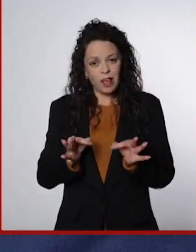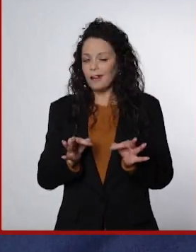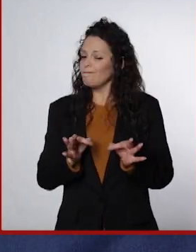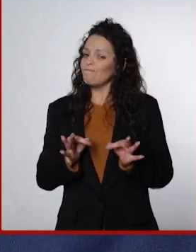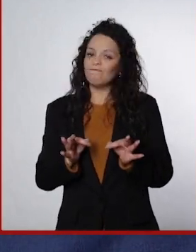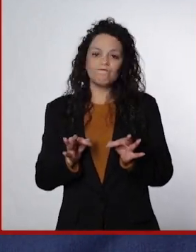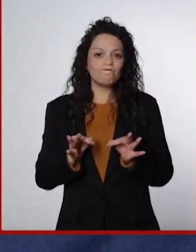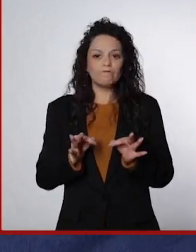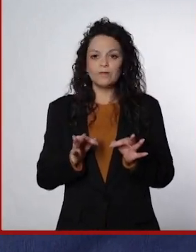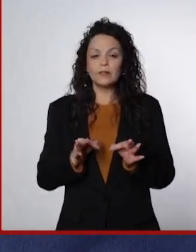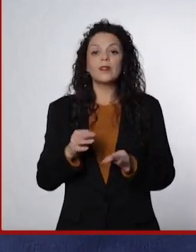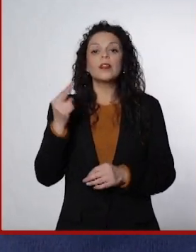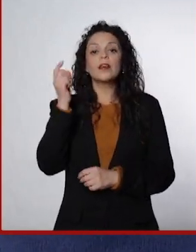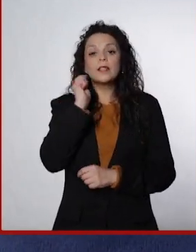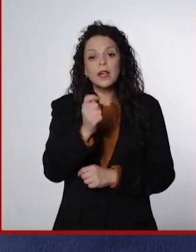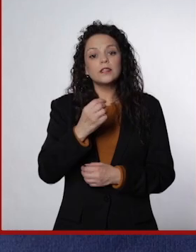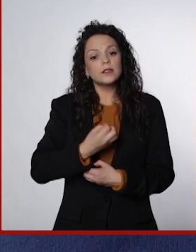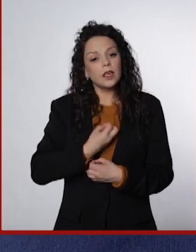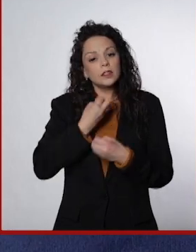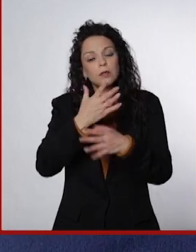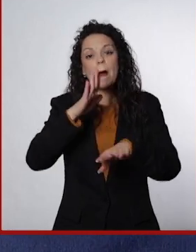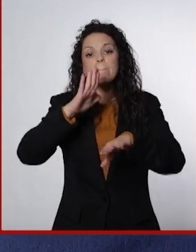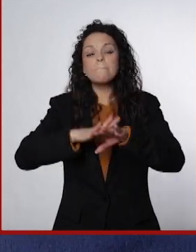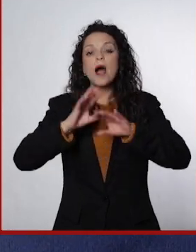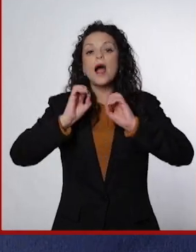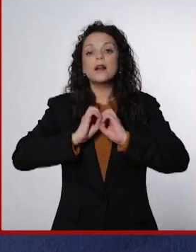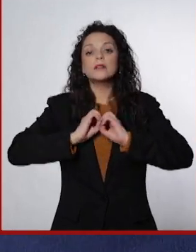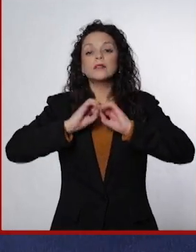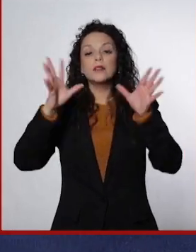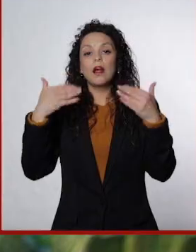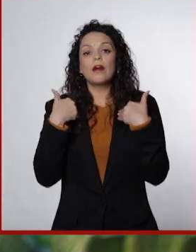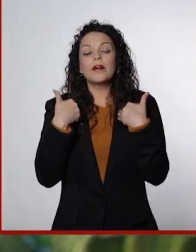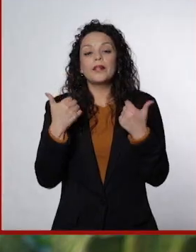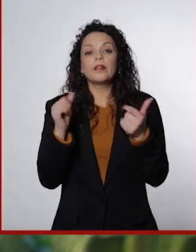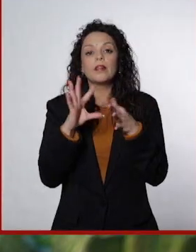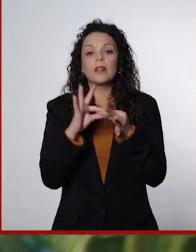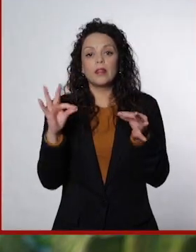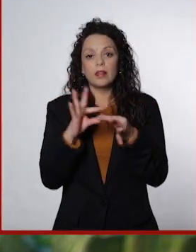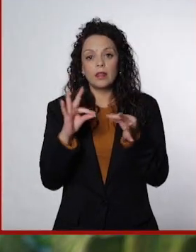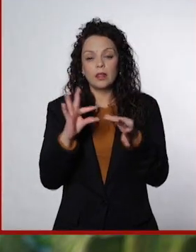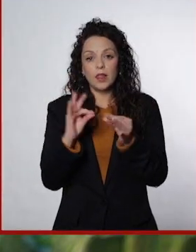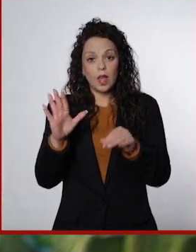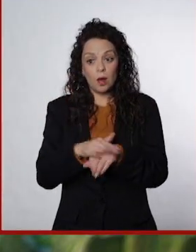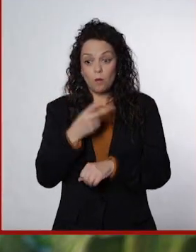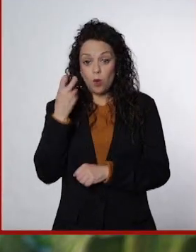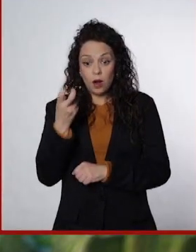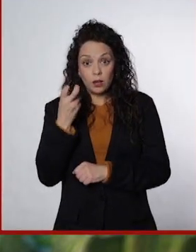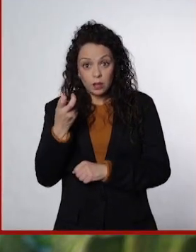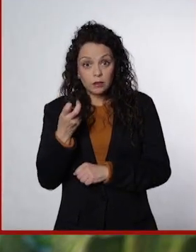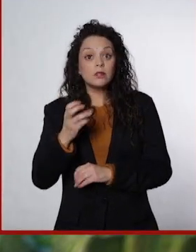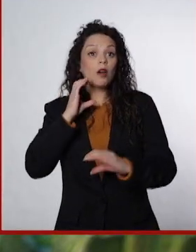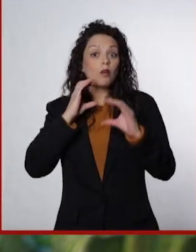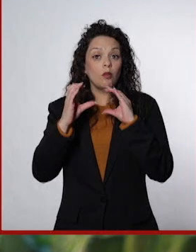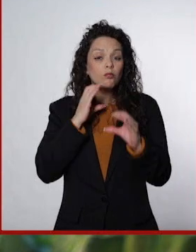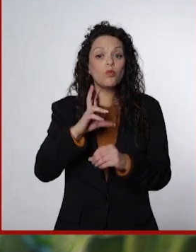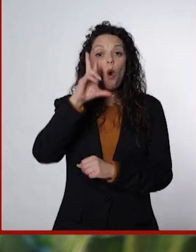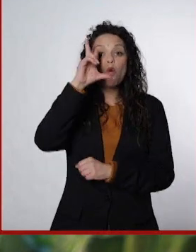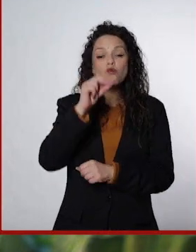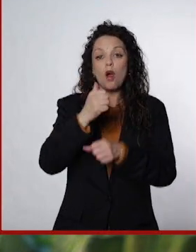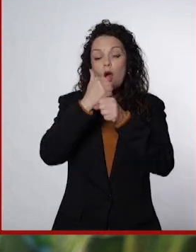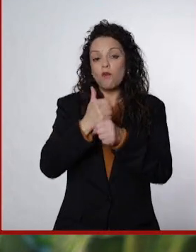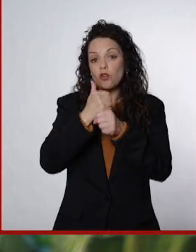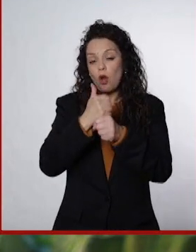de expresarse con la mayor claridad posible. Porque al final creo que de lo que va todo este rollo de la comunicación no violenta es